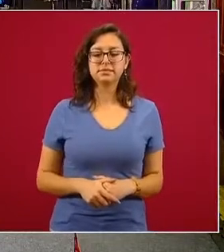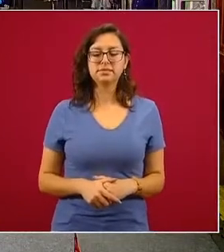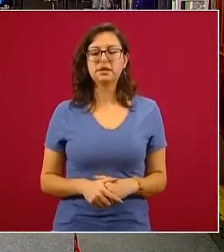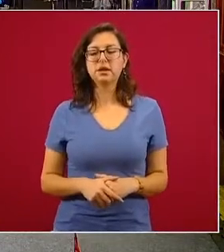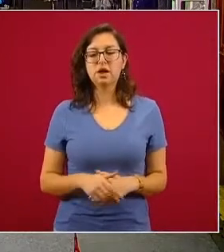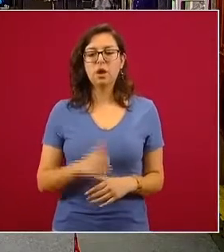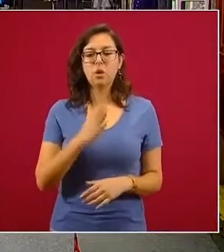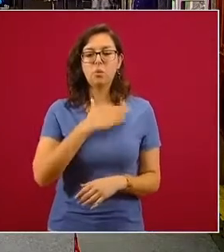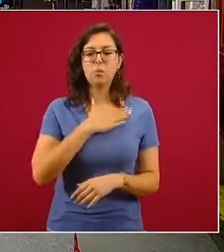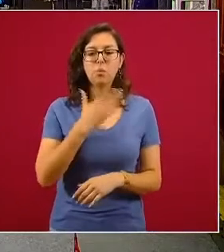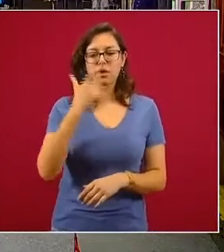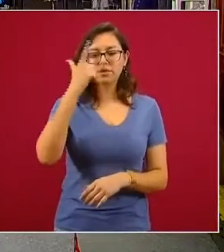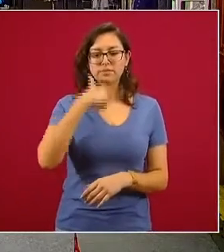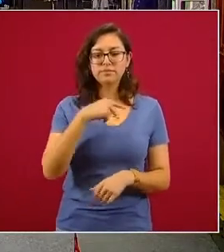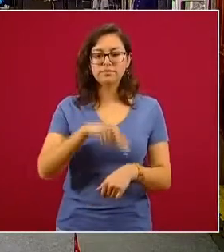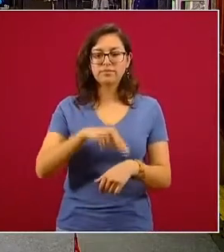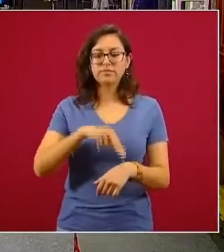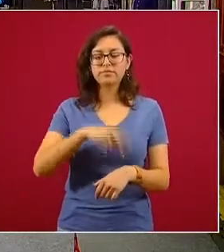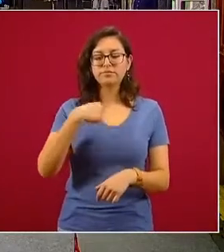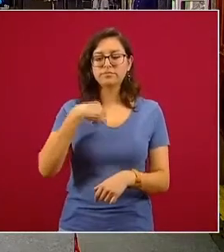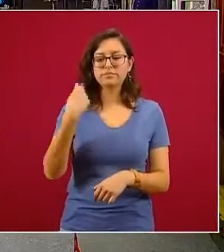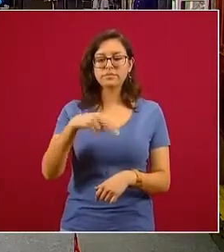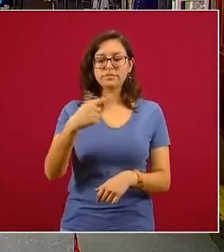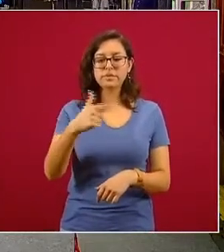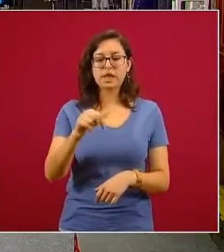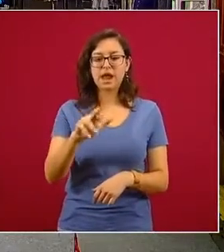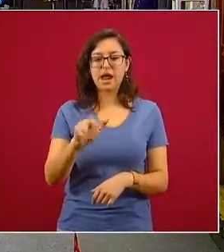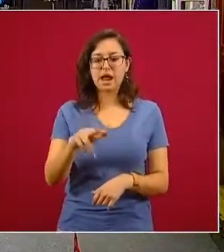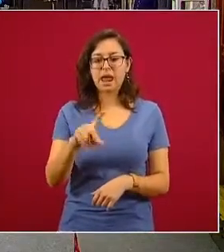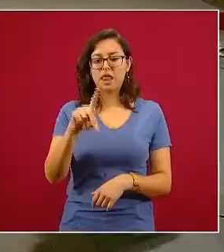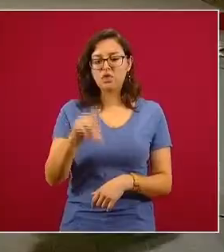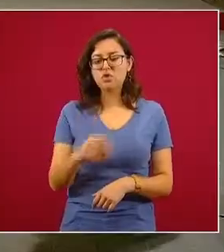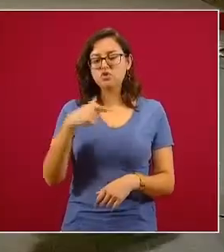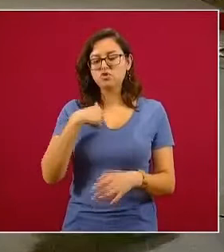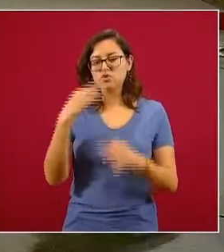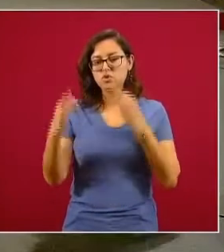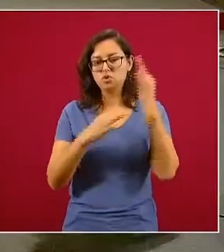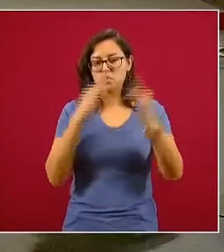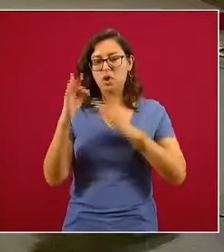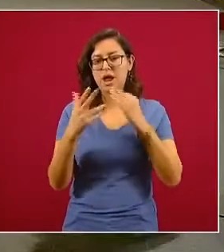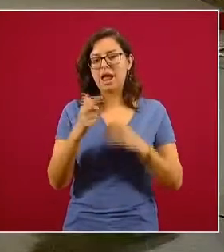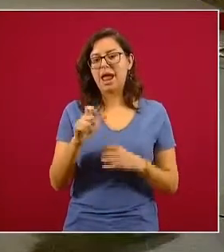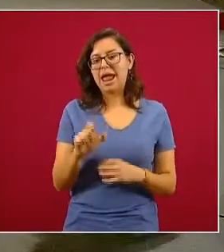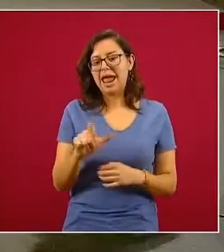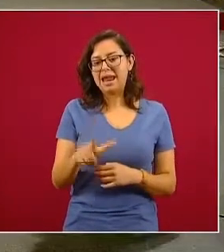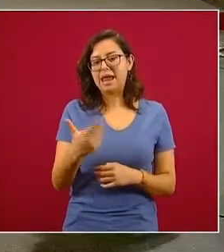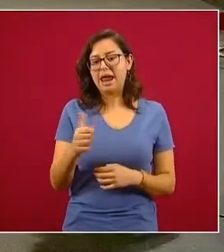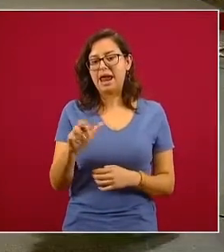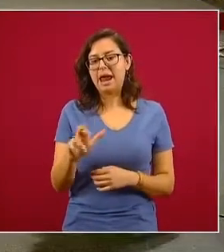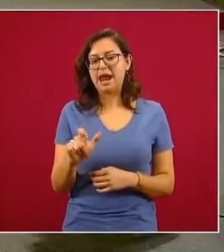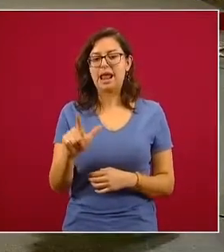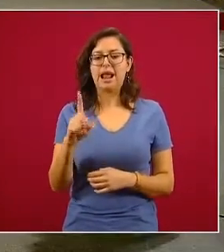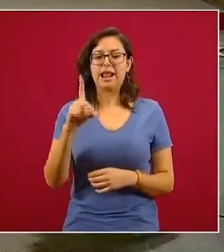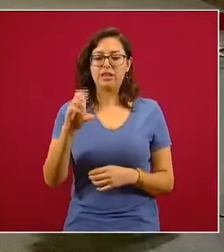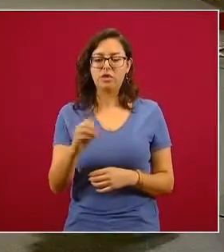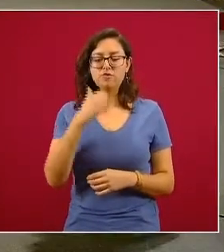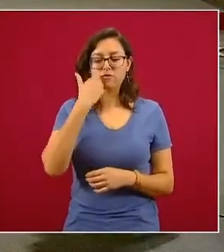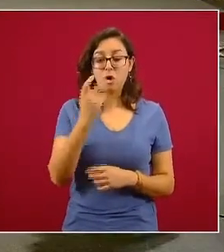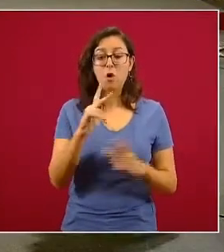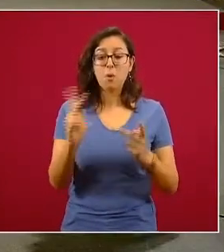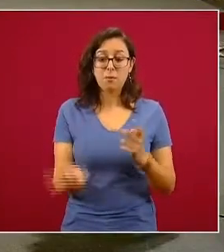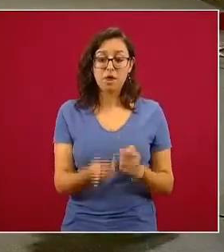Buenas noches, doctores. Soy Gerardo Suárez, reportero en el Heraldo de México. Quiero preguntarle en torno a